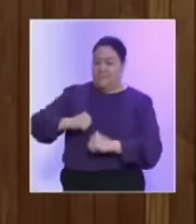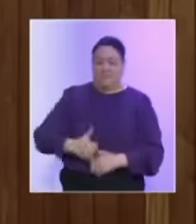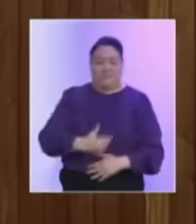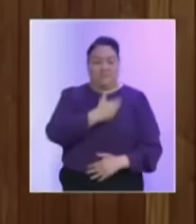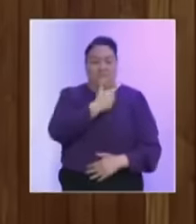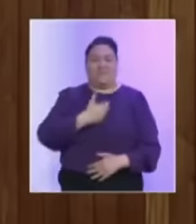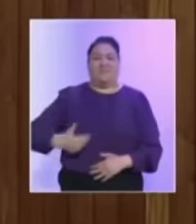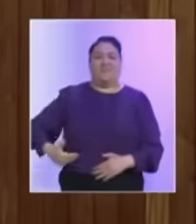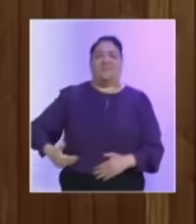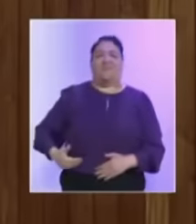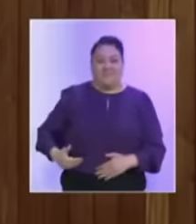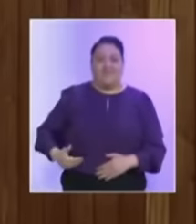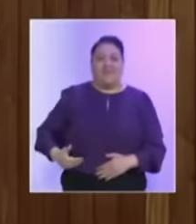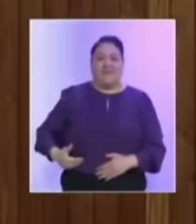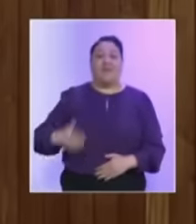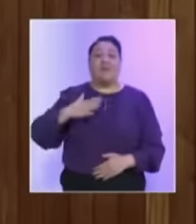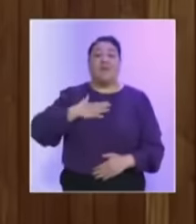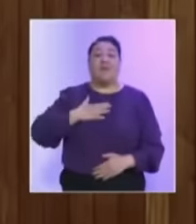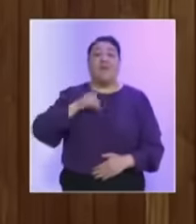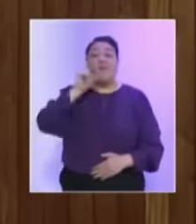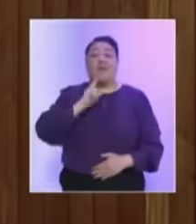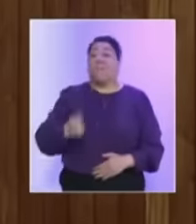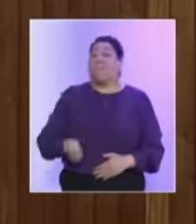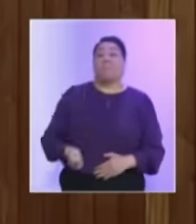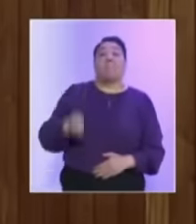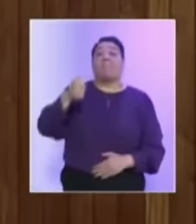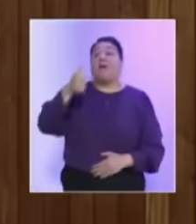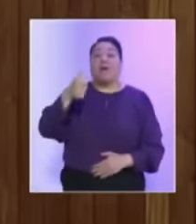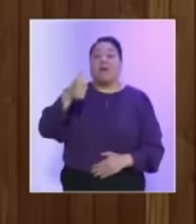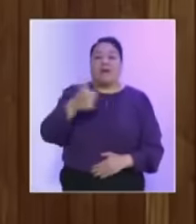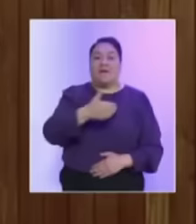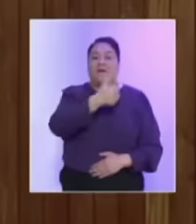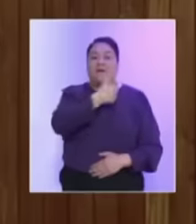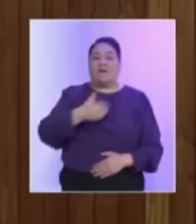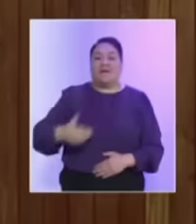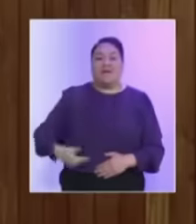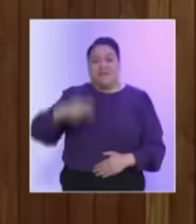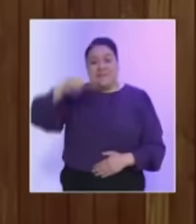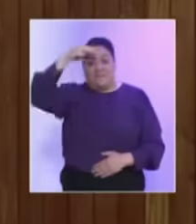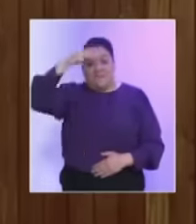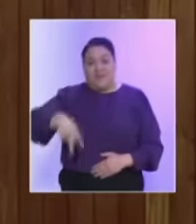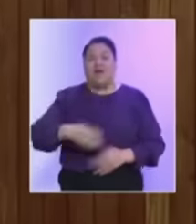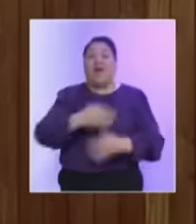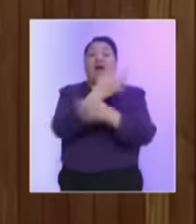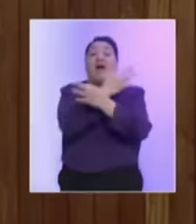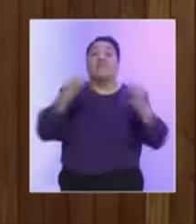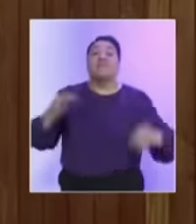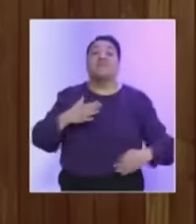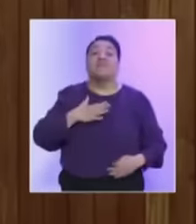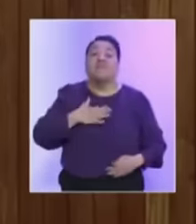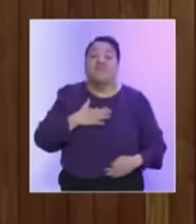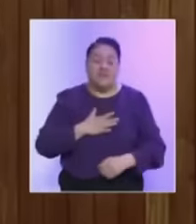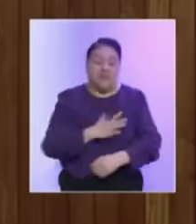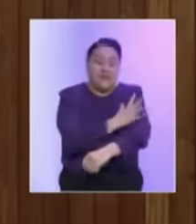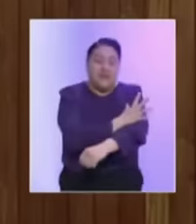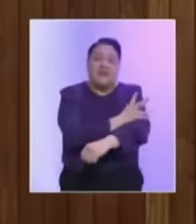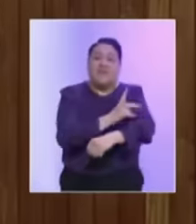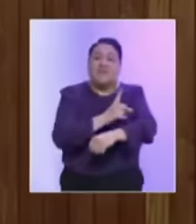Federal, como primera mujer presidenta de México, sepan que actuaré con honestidad,